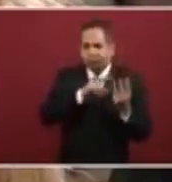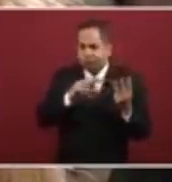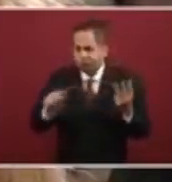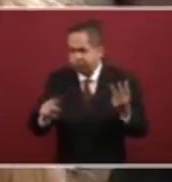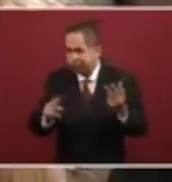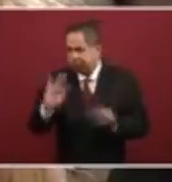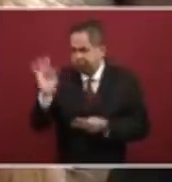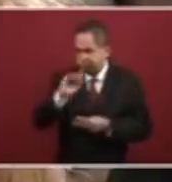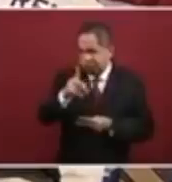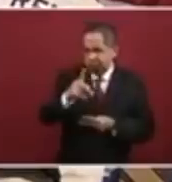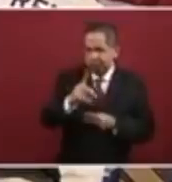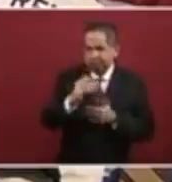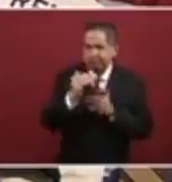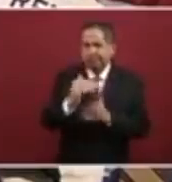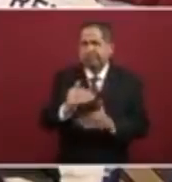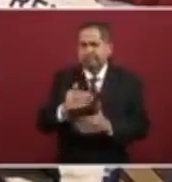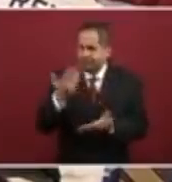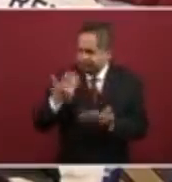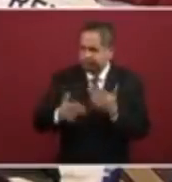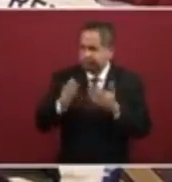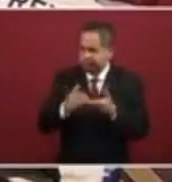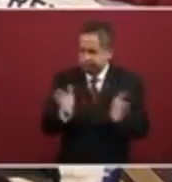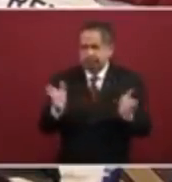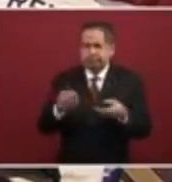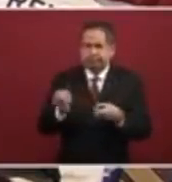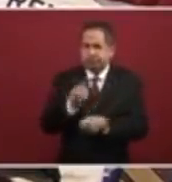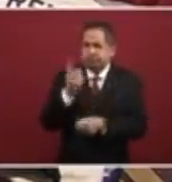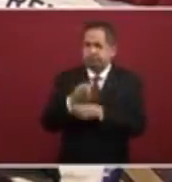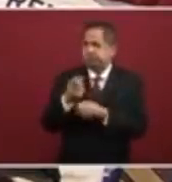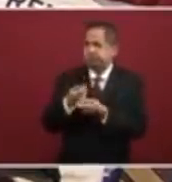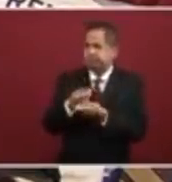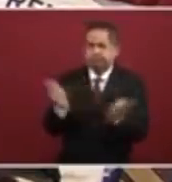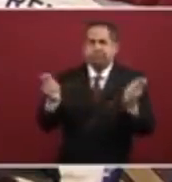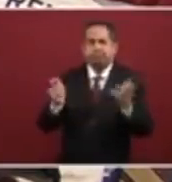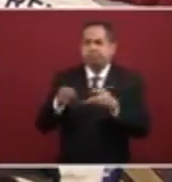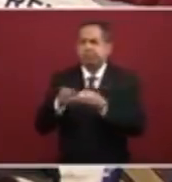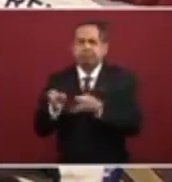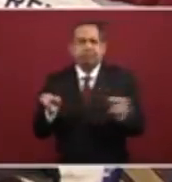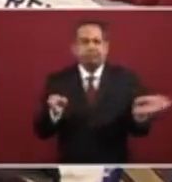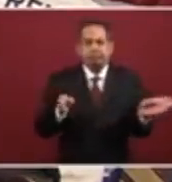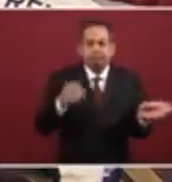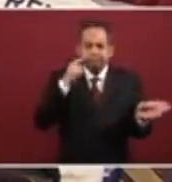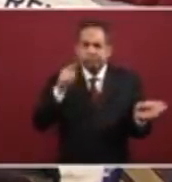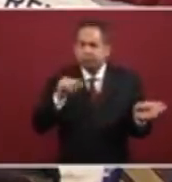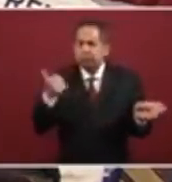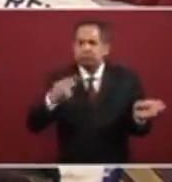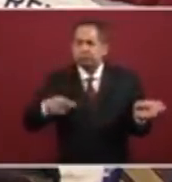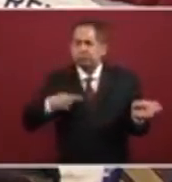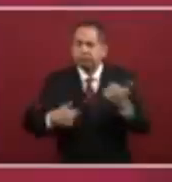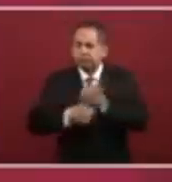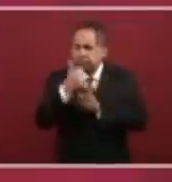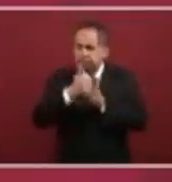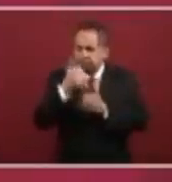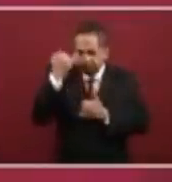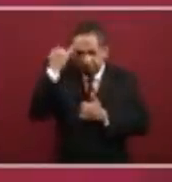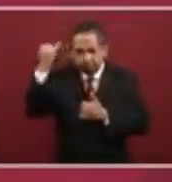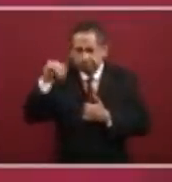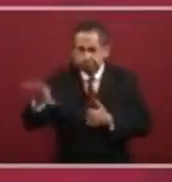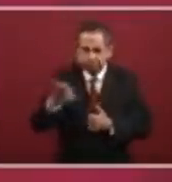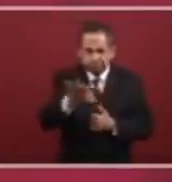limitó esta oferta de la ingeniería en el mercado? ¿No limitó esto? No. ¿El hecho de que hayan sido